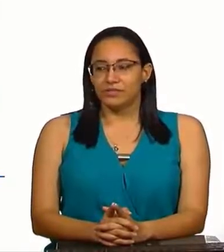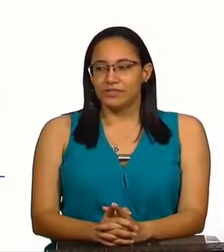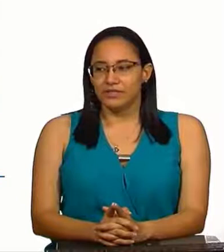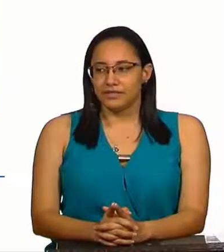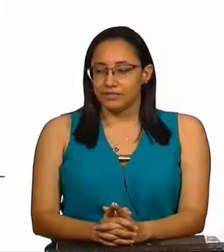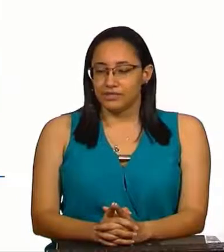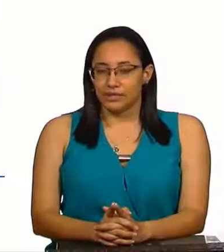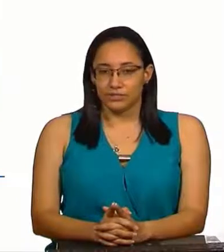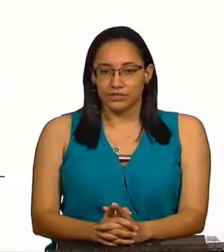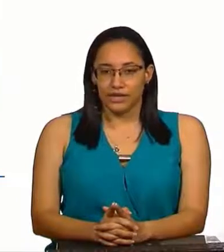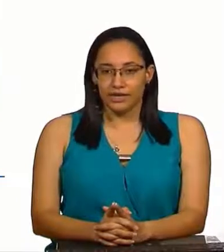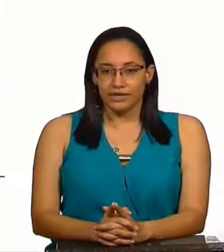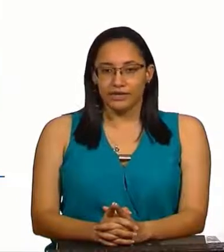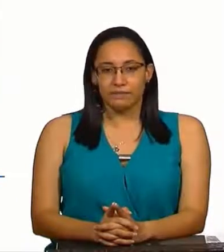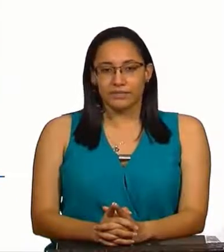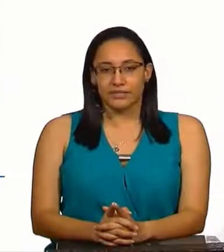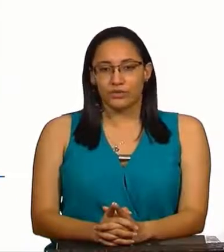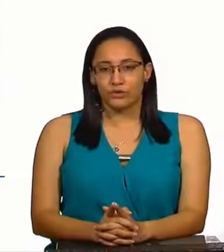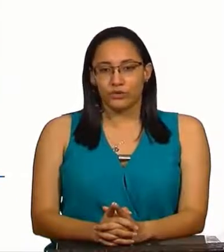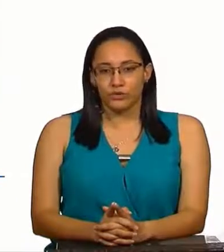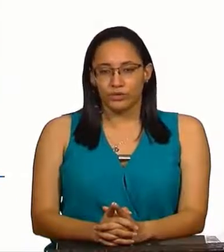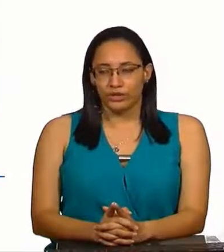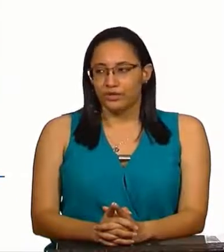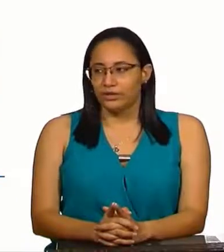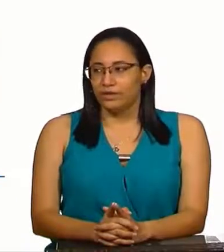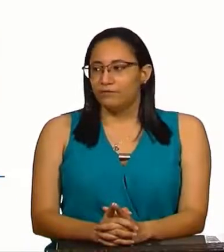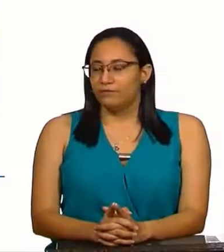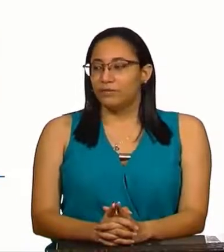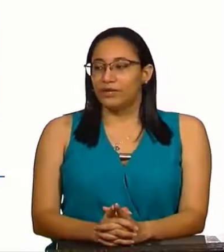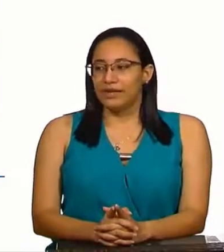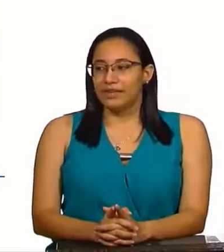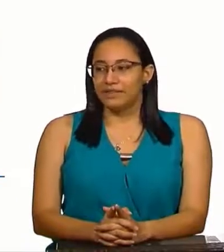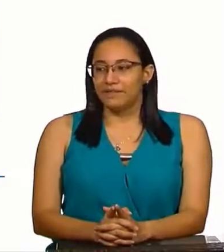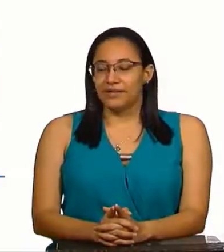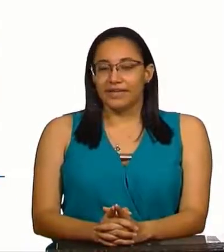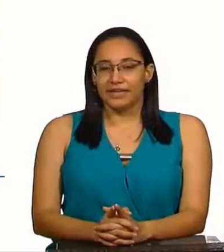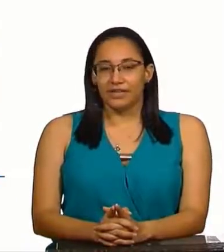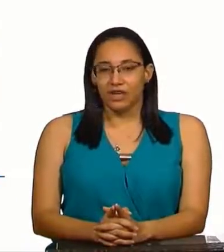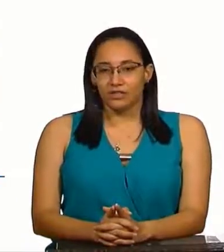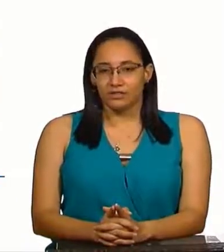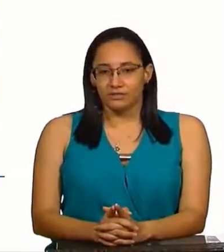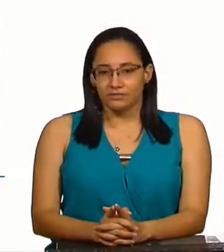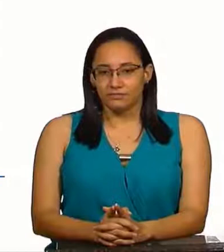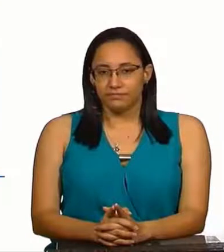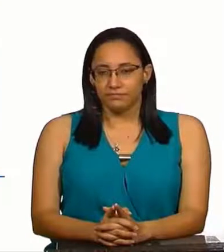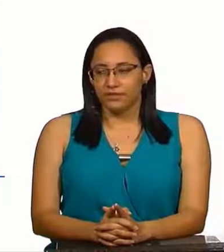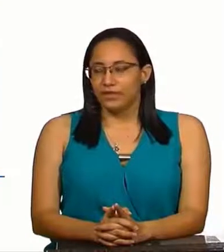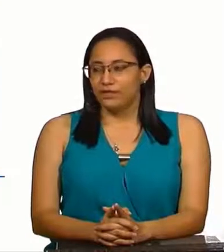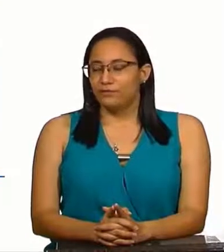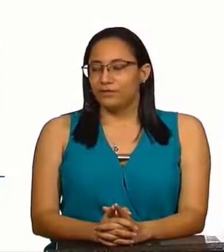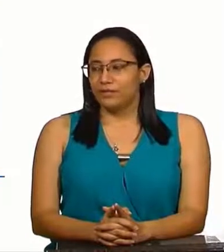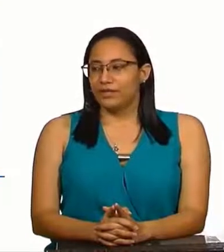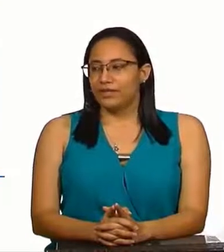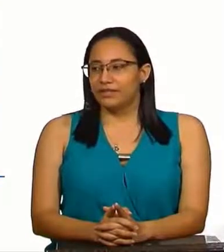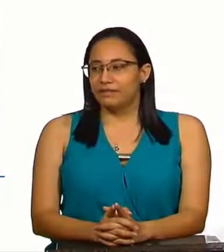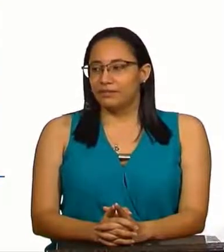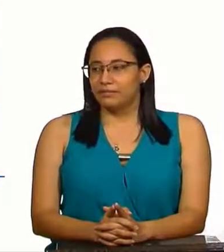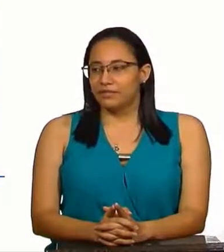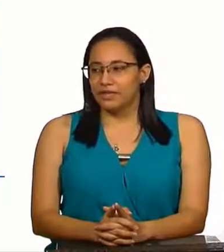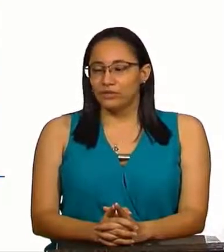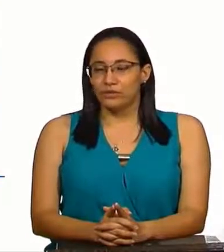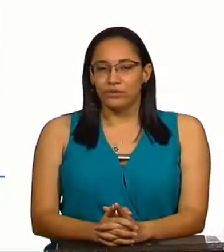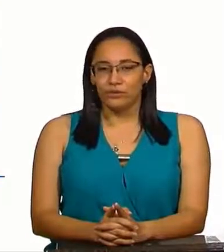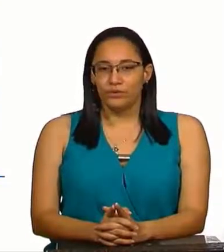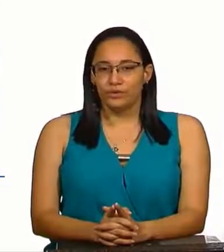interrogativa en el presente, utilizamos can, en el pasado could. Forma negativa, cannot, y forma negativa